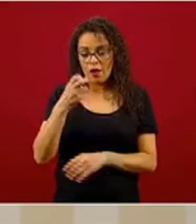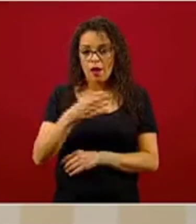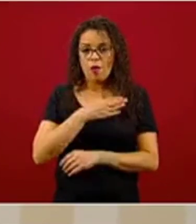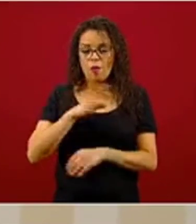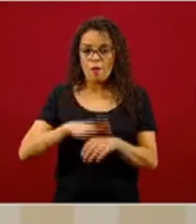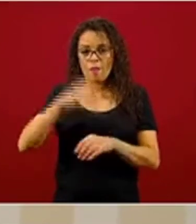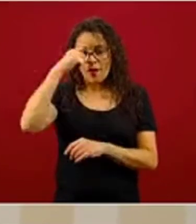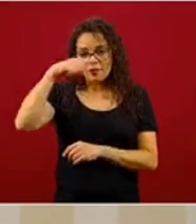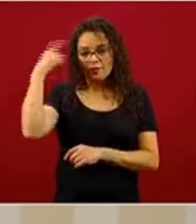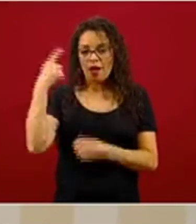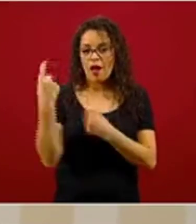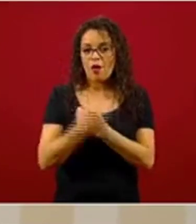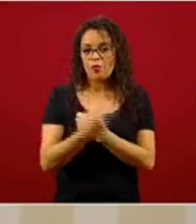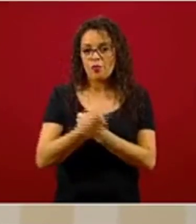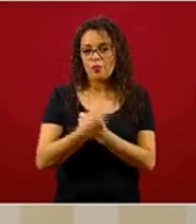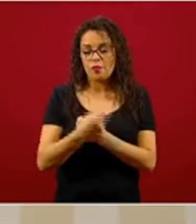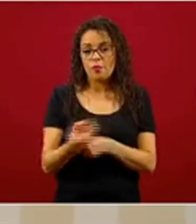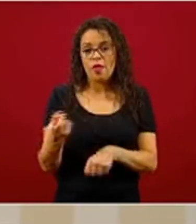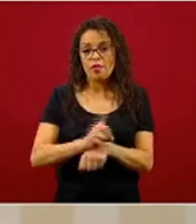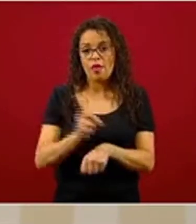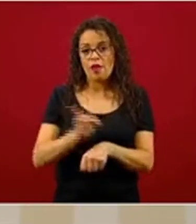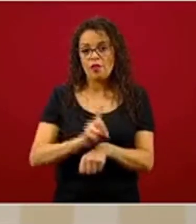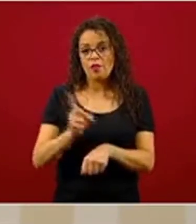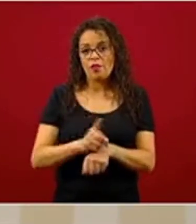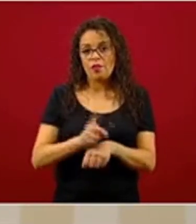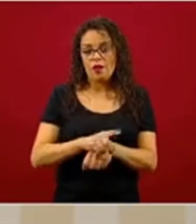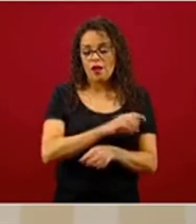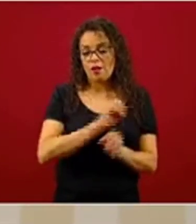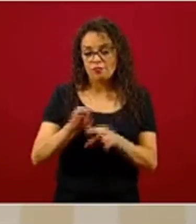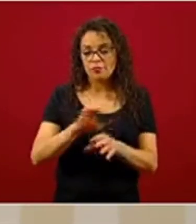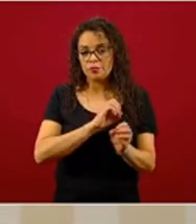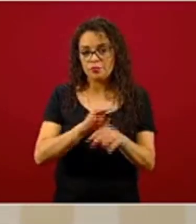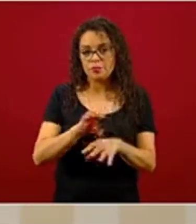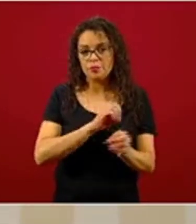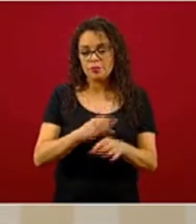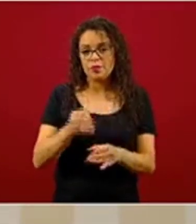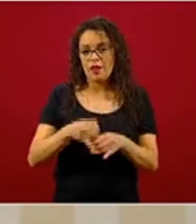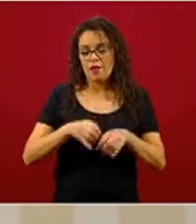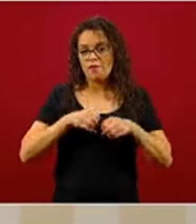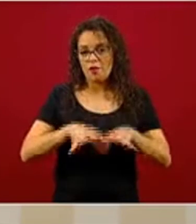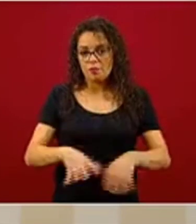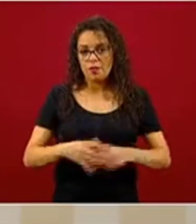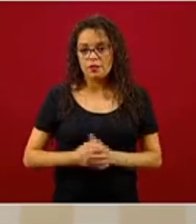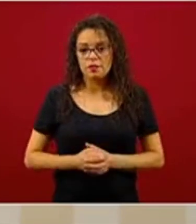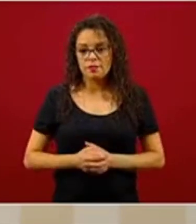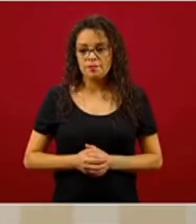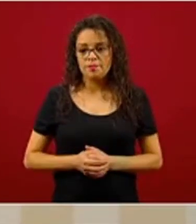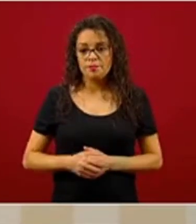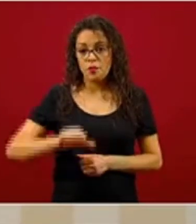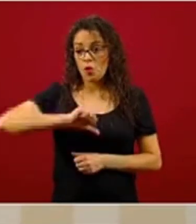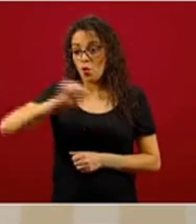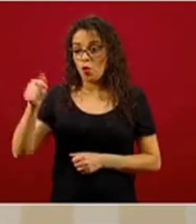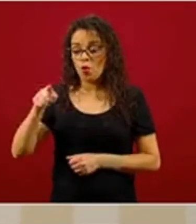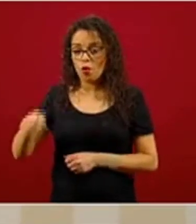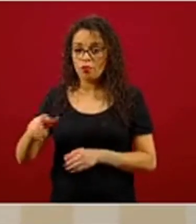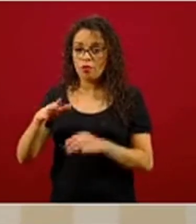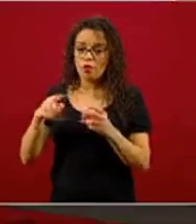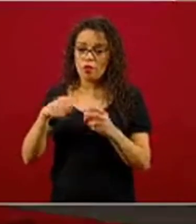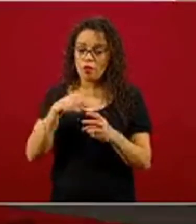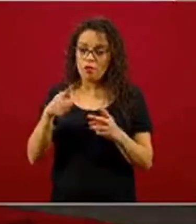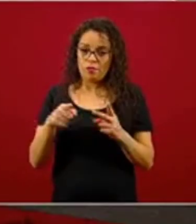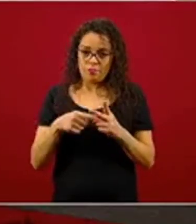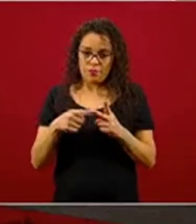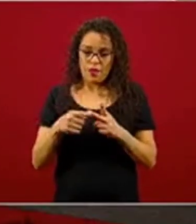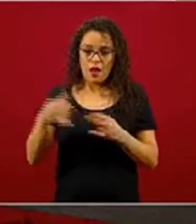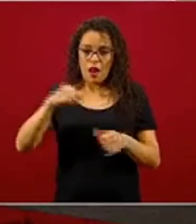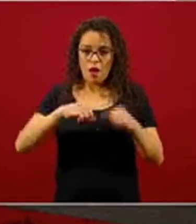y será cortes diarios. Los laboratorios más pequeños que no tienen esta capacidad utilizarán sí una interfase